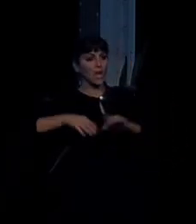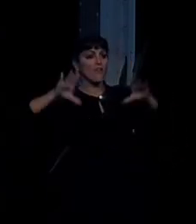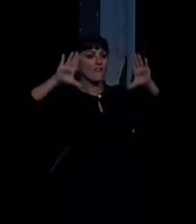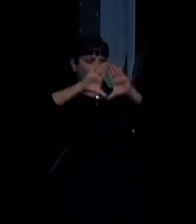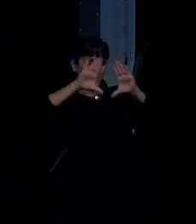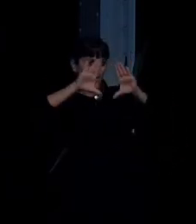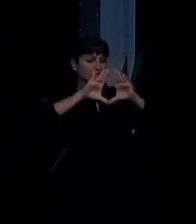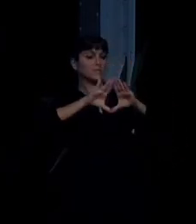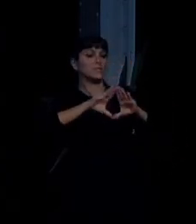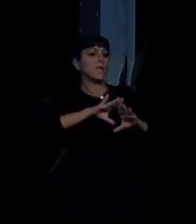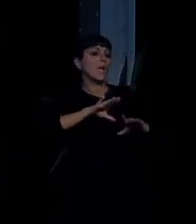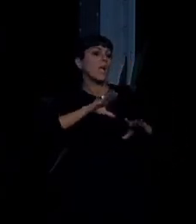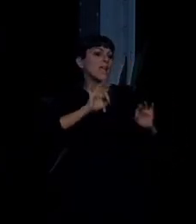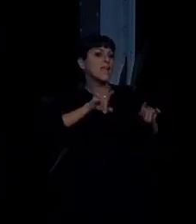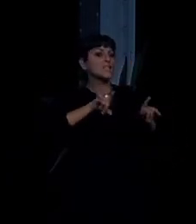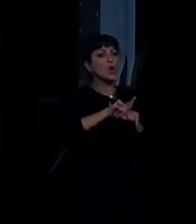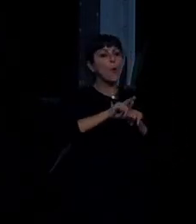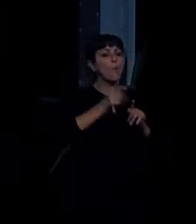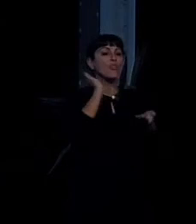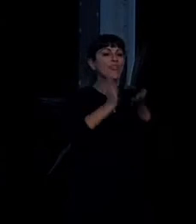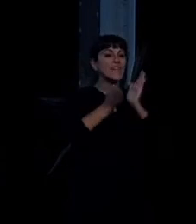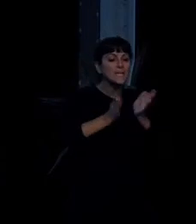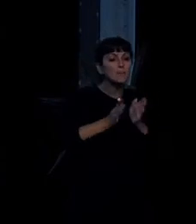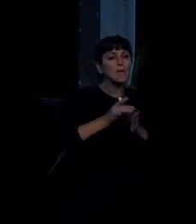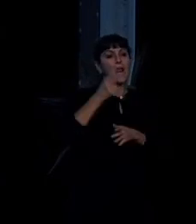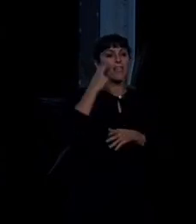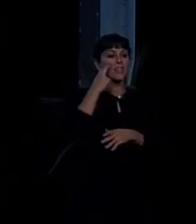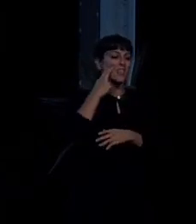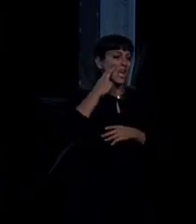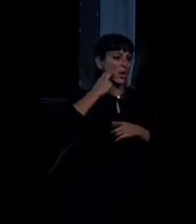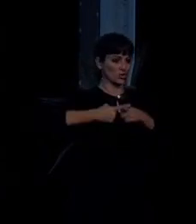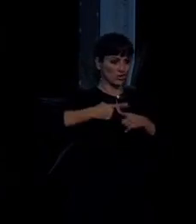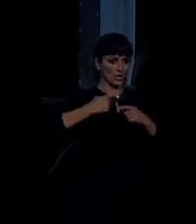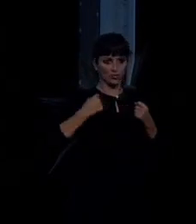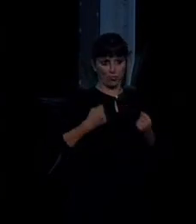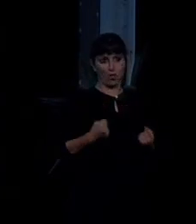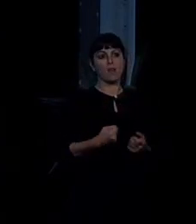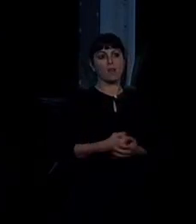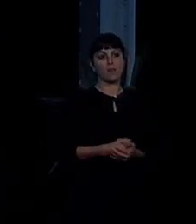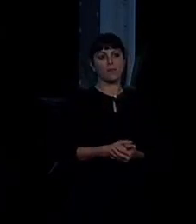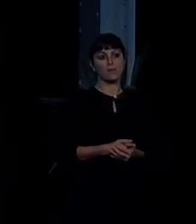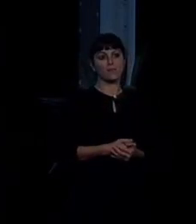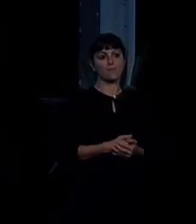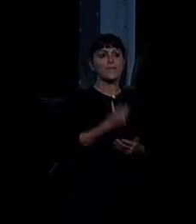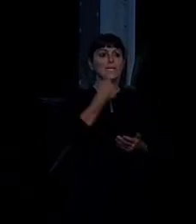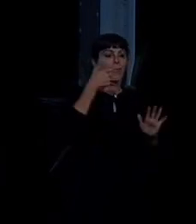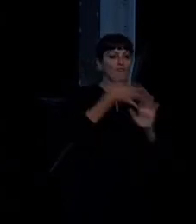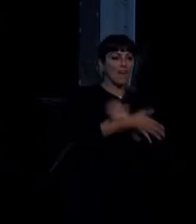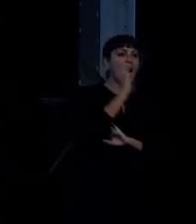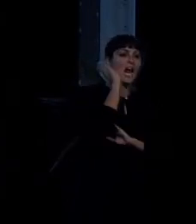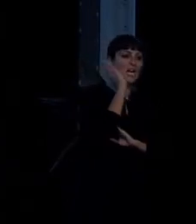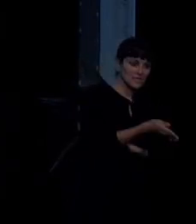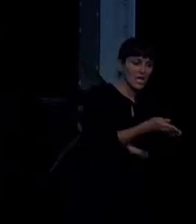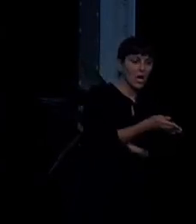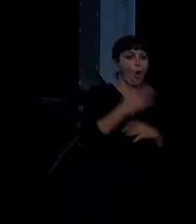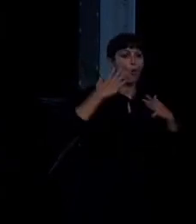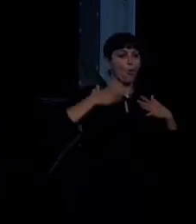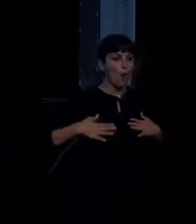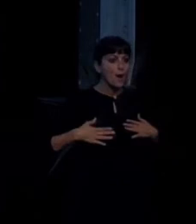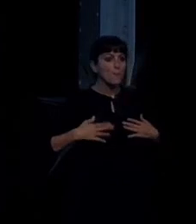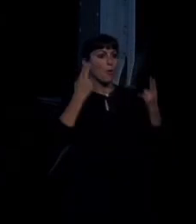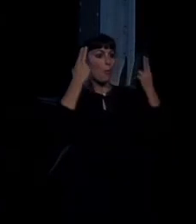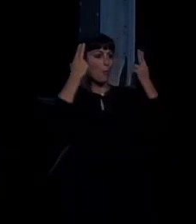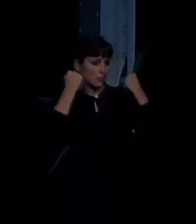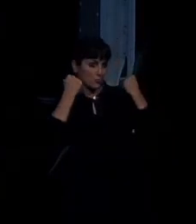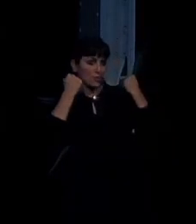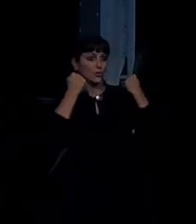la disciplina del terror sexual, ¿no? El castigo ya no va a emplear el cuerpo directo, sino la representación. Es la sumisión de los cuerpos por el